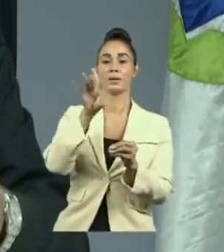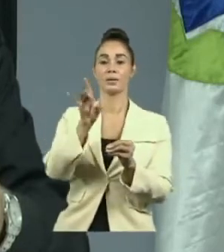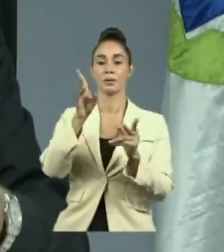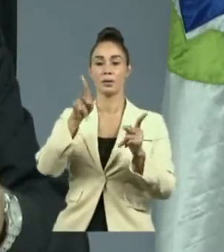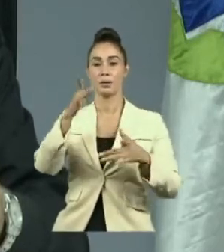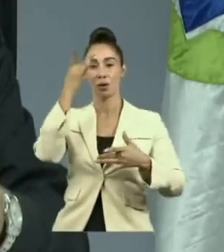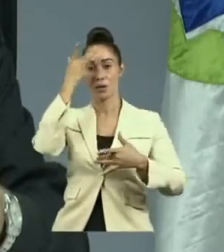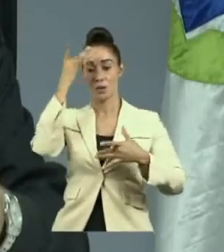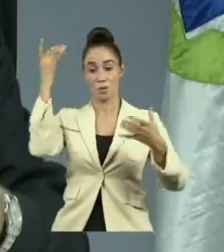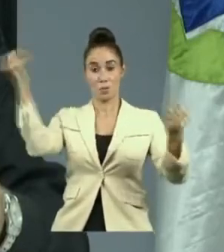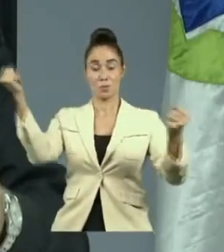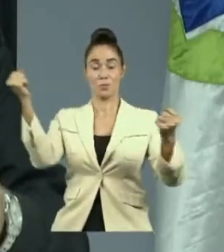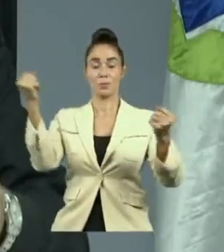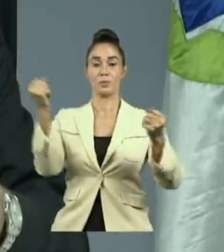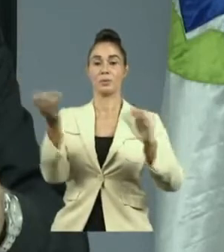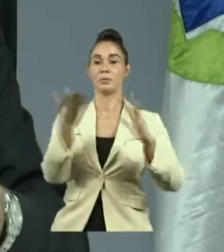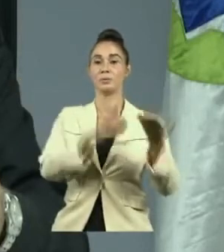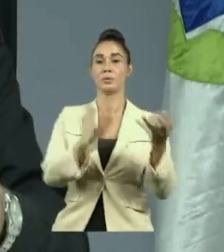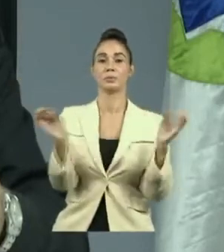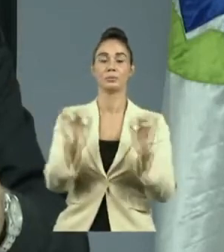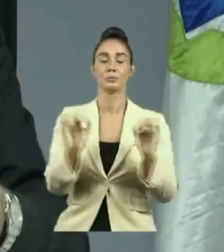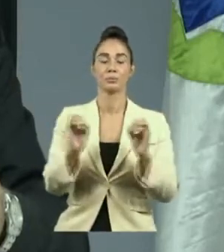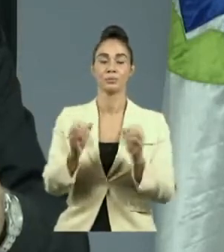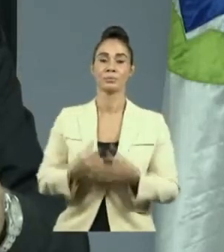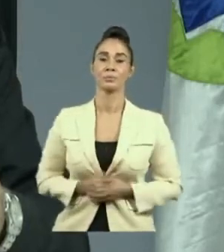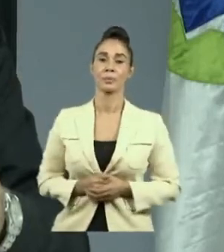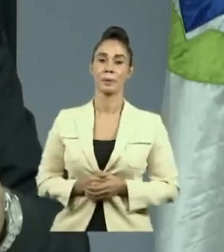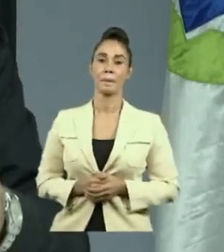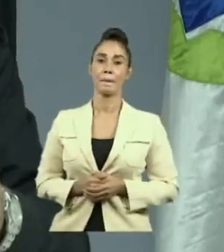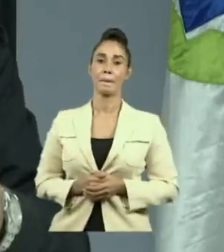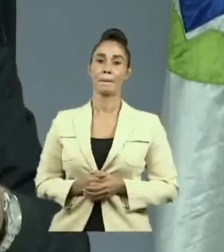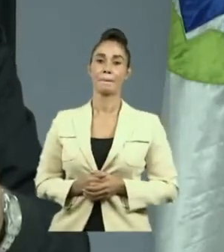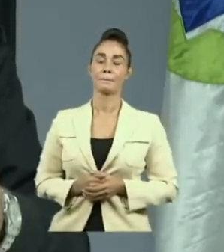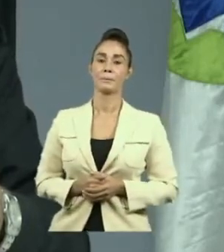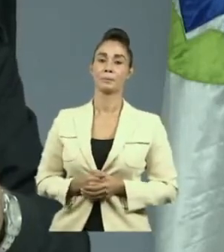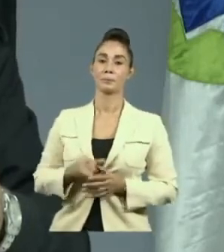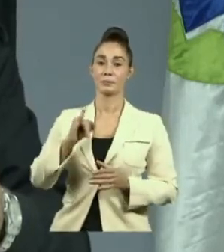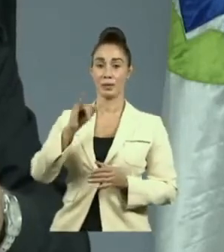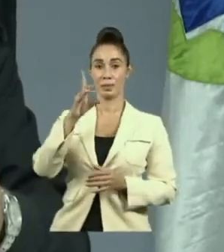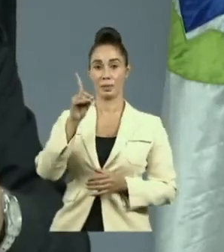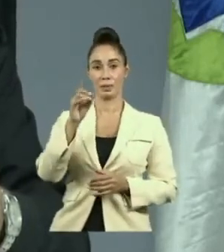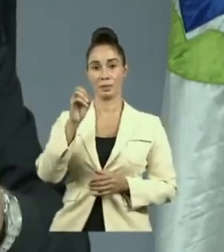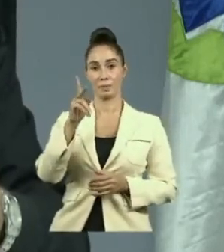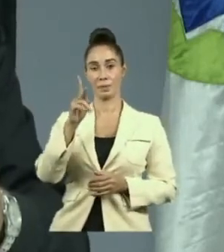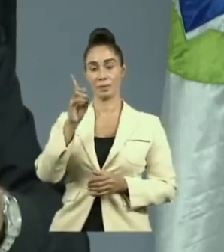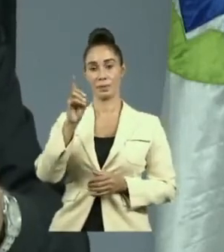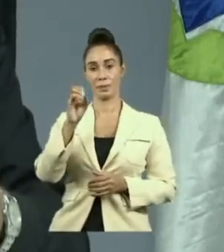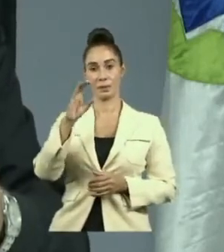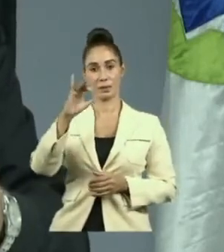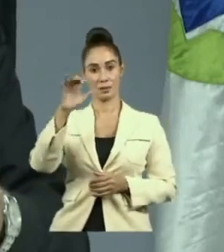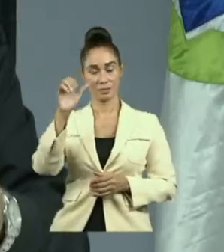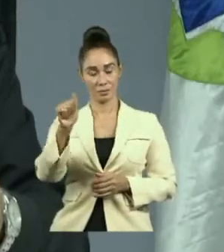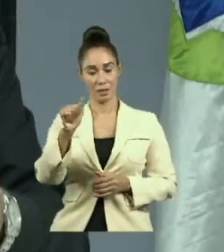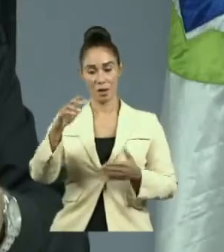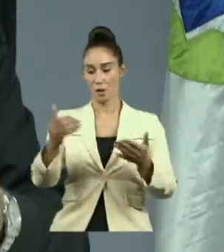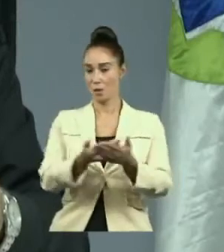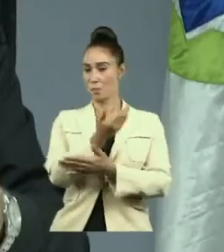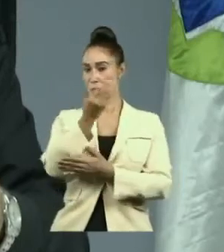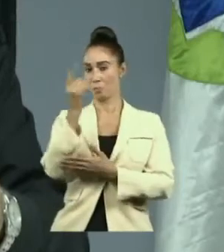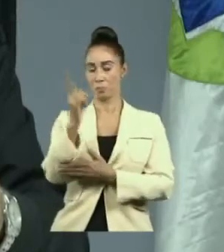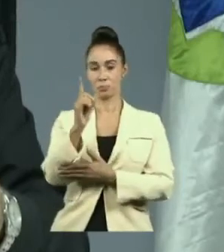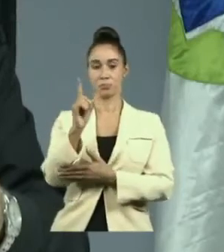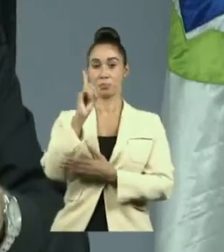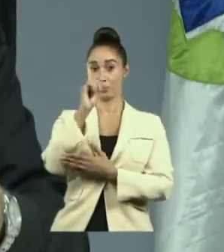recupera 20 fallecimientos independencia 0 casos nuevos 1